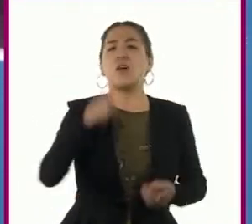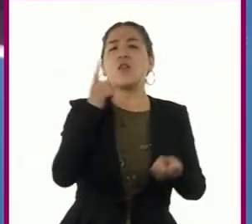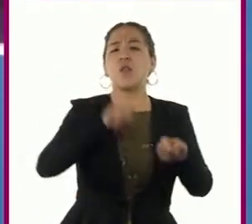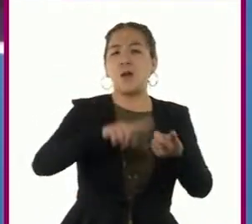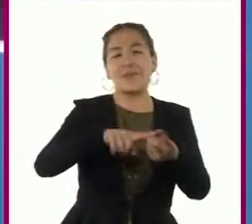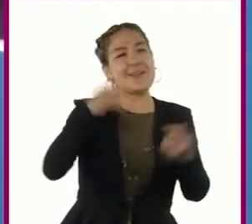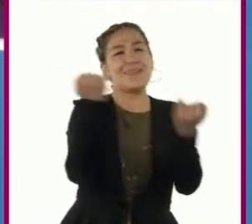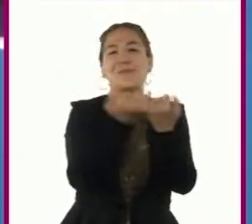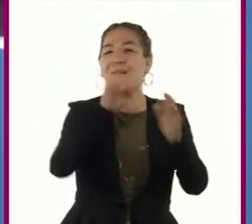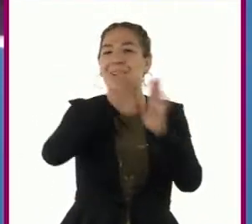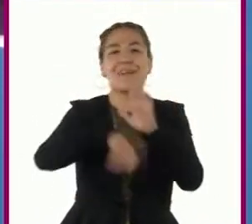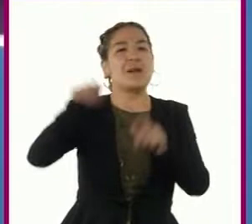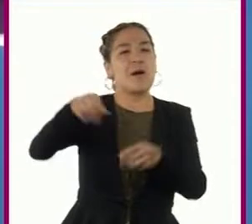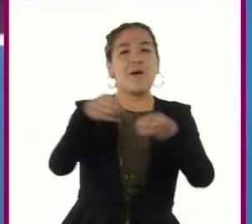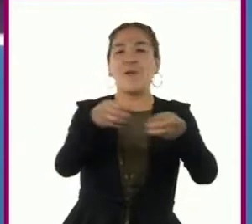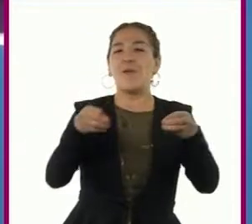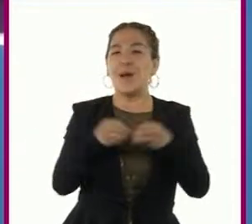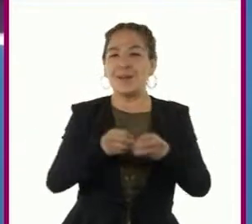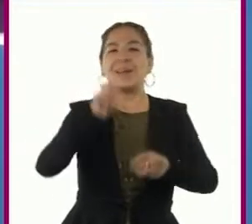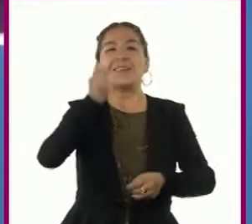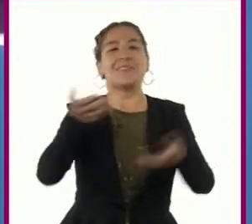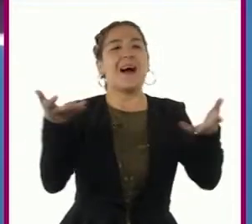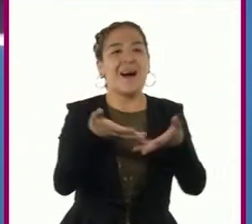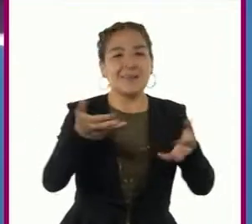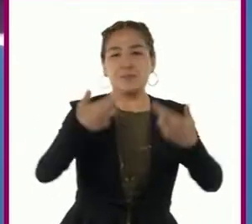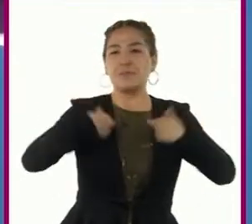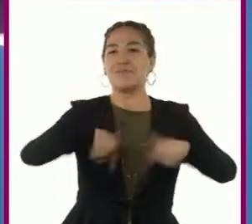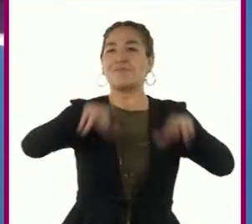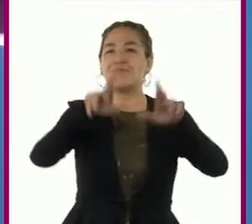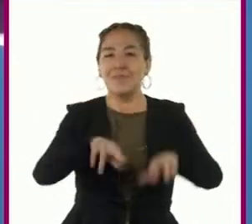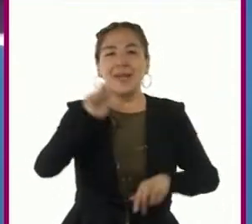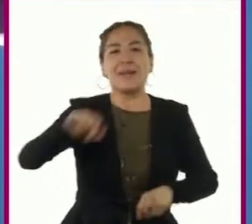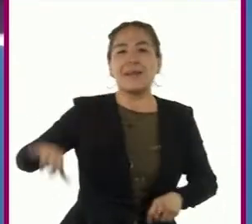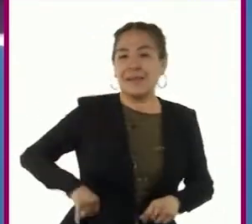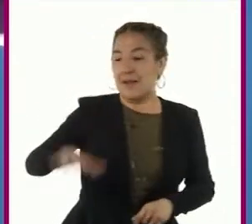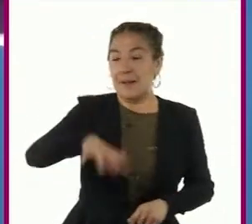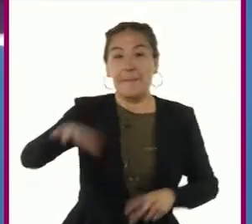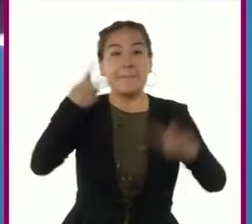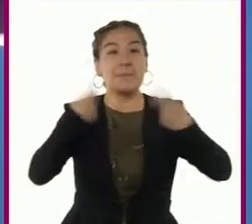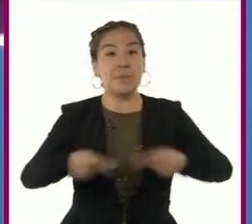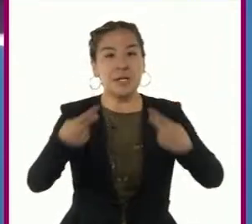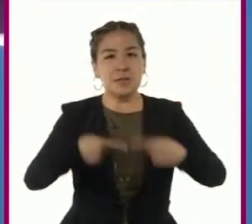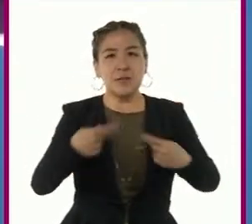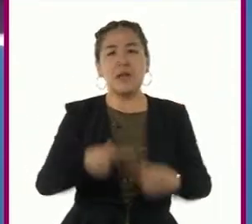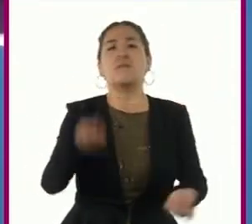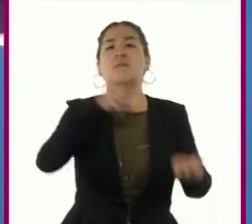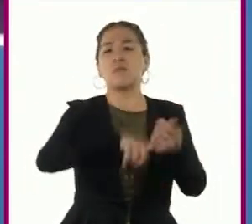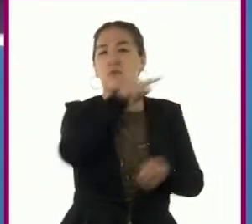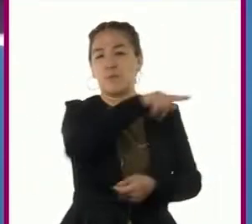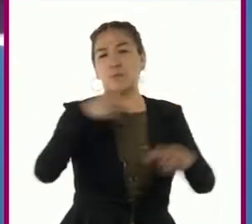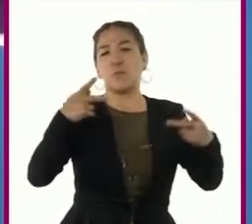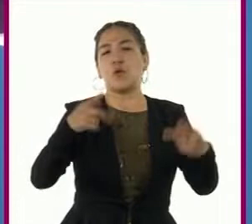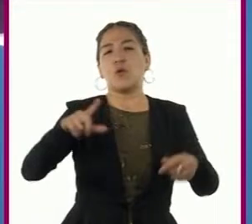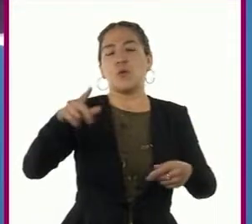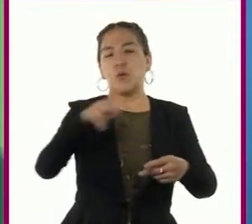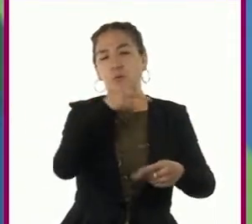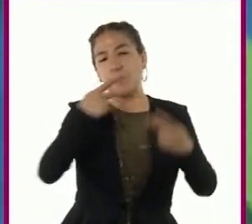lo hacen las organizaciones que pueden representar los intereses de la ciudadanía ante las